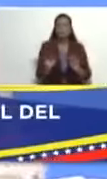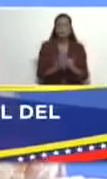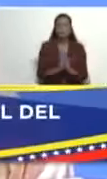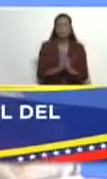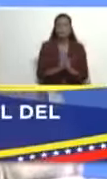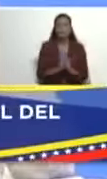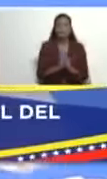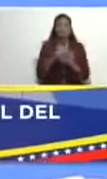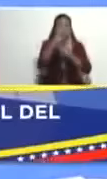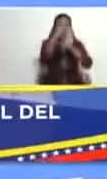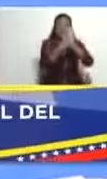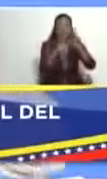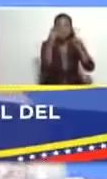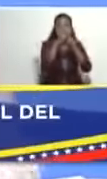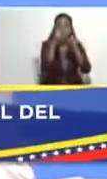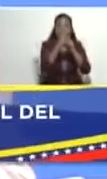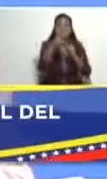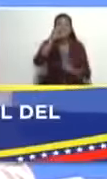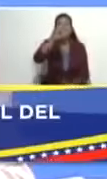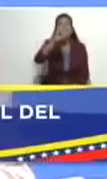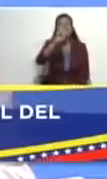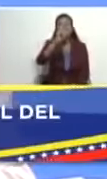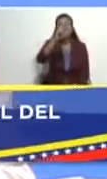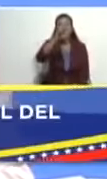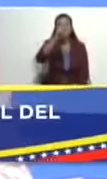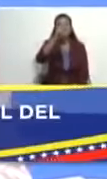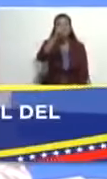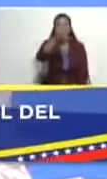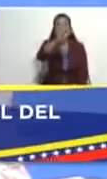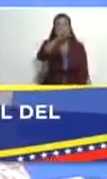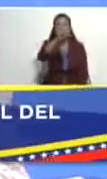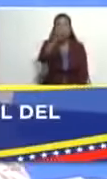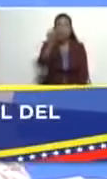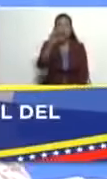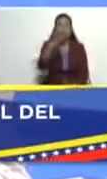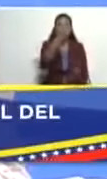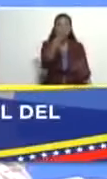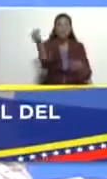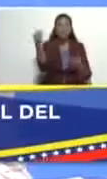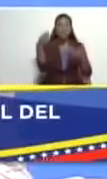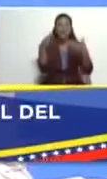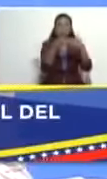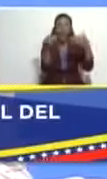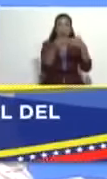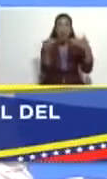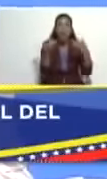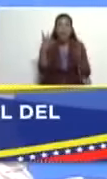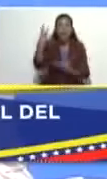Y lo puse indexado en $30 el ingreso mínimo,